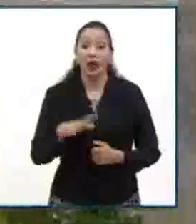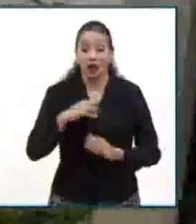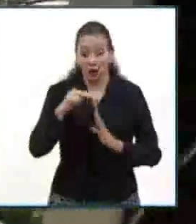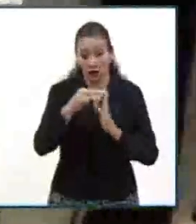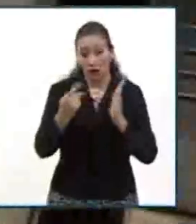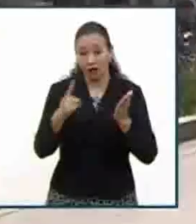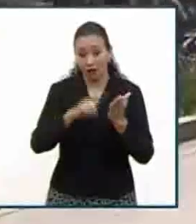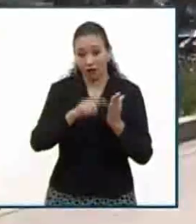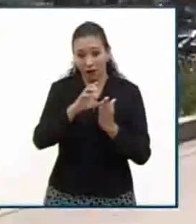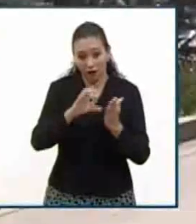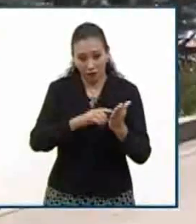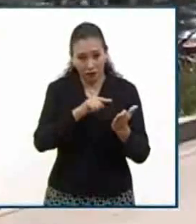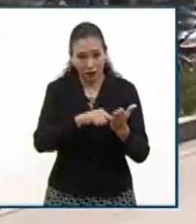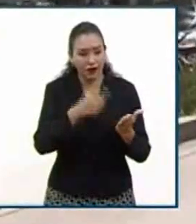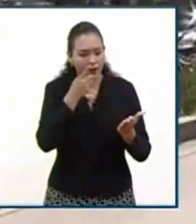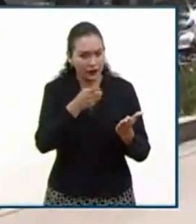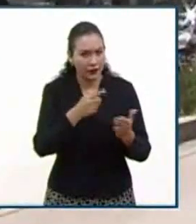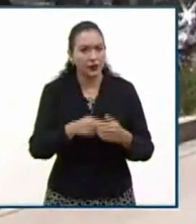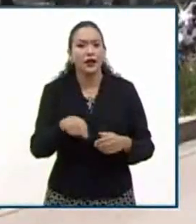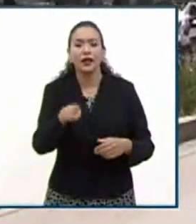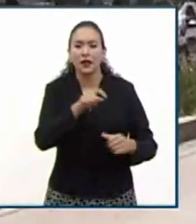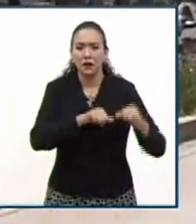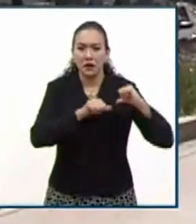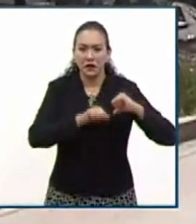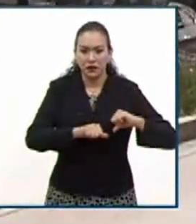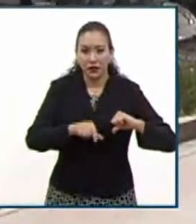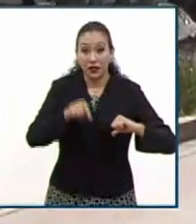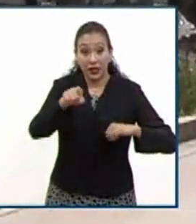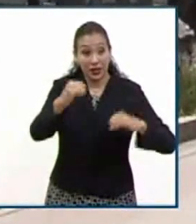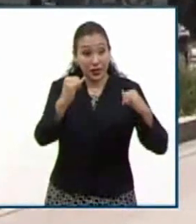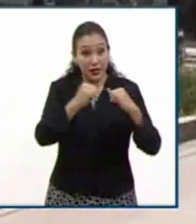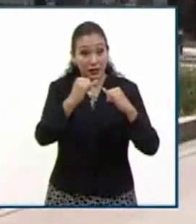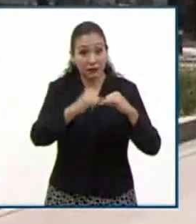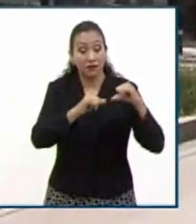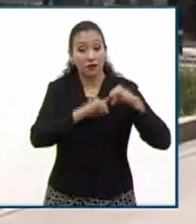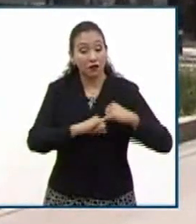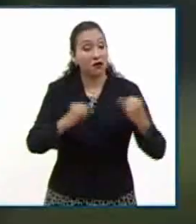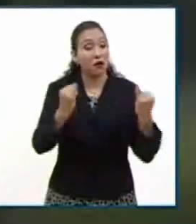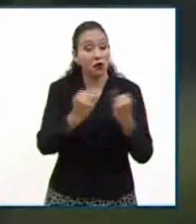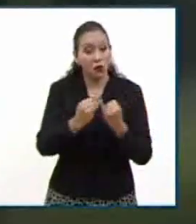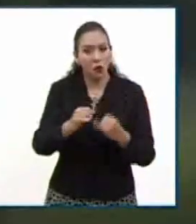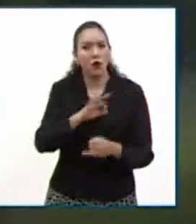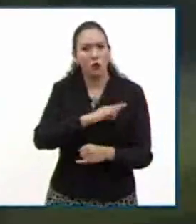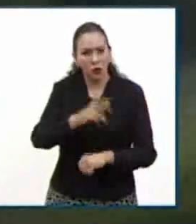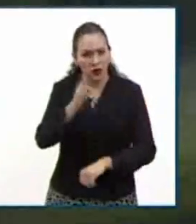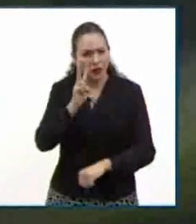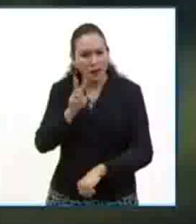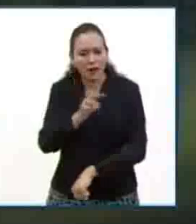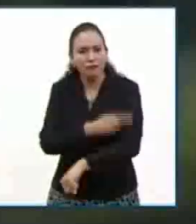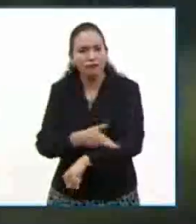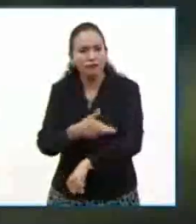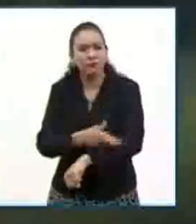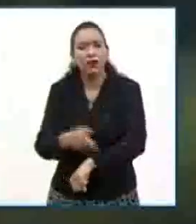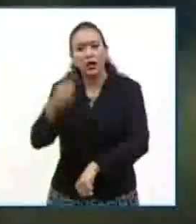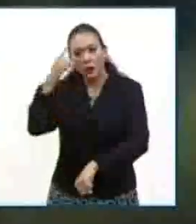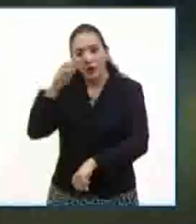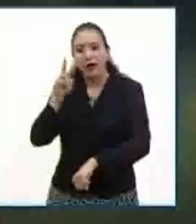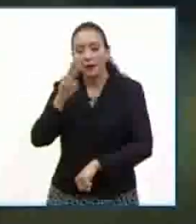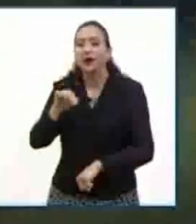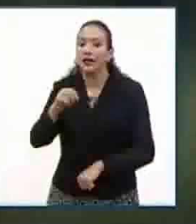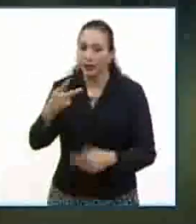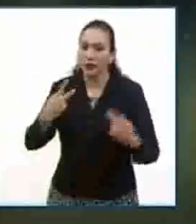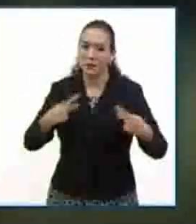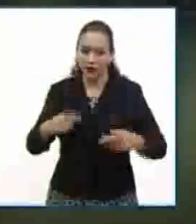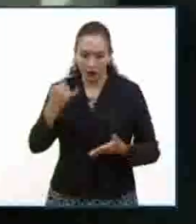norma, la primera sala determinó que dicha dependencia puede participar en estos procedimientos para asegurar la reparación del